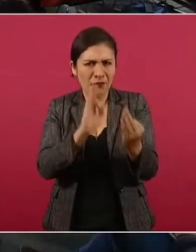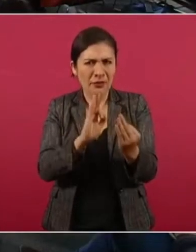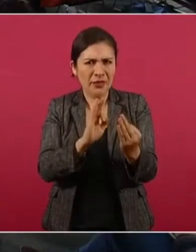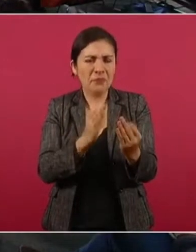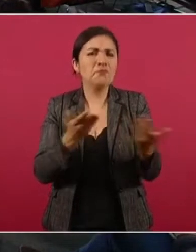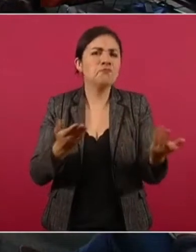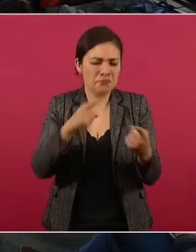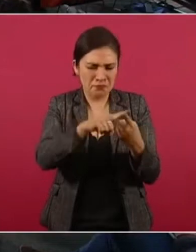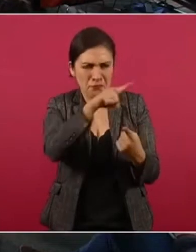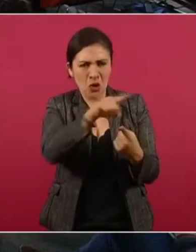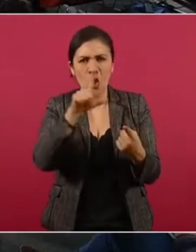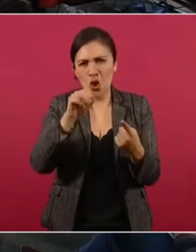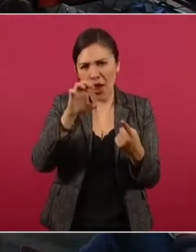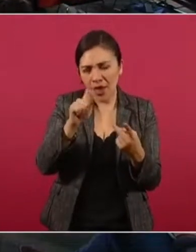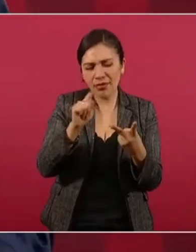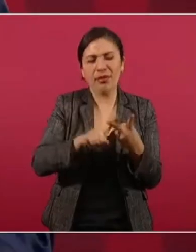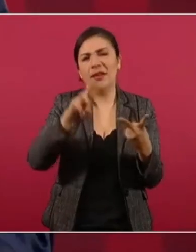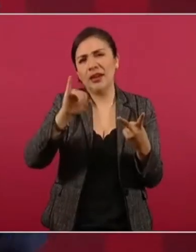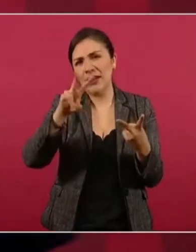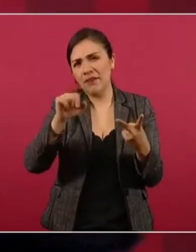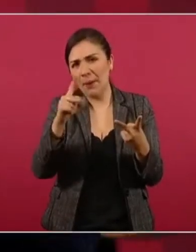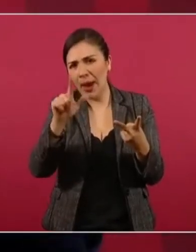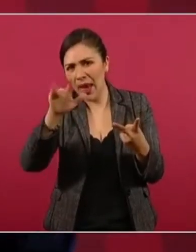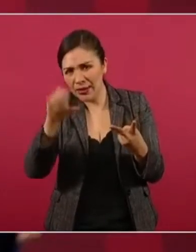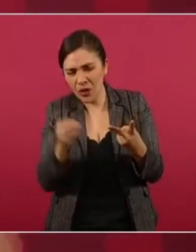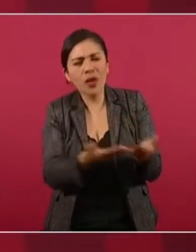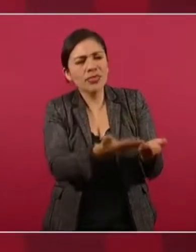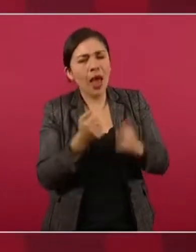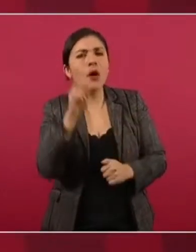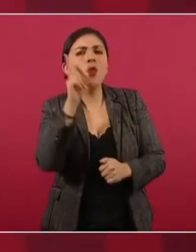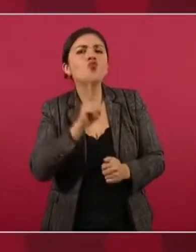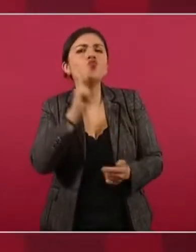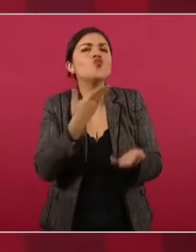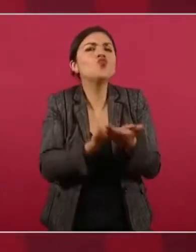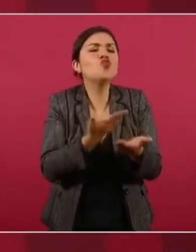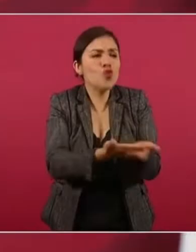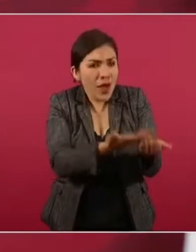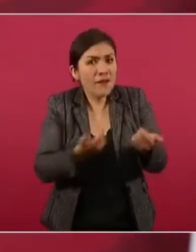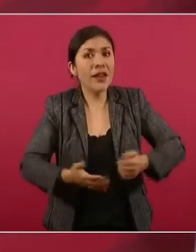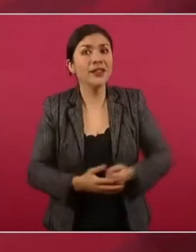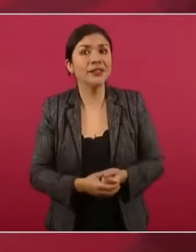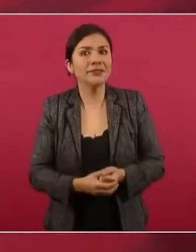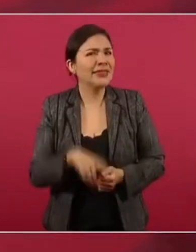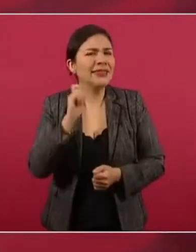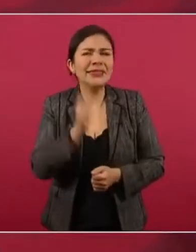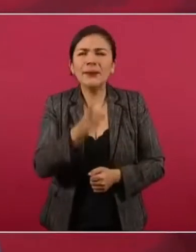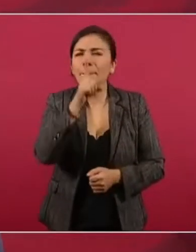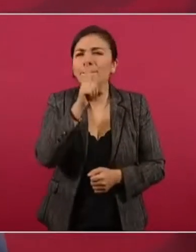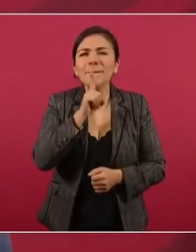a él, a Riva Palacio, a que presenten pruebas. Es una vil